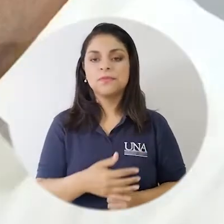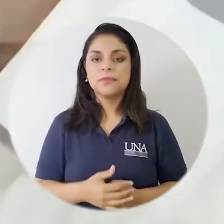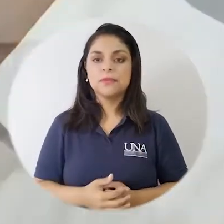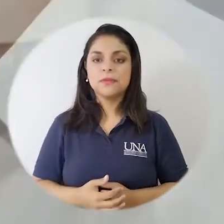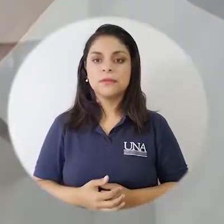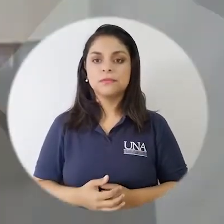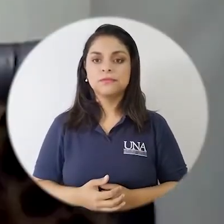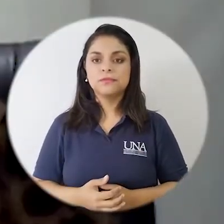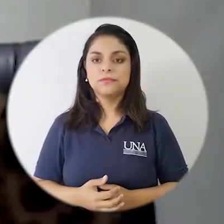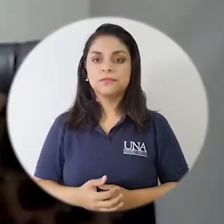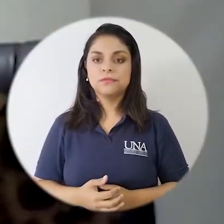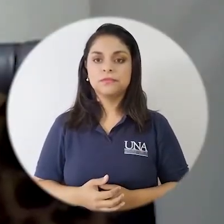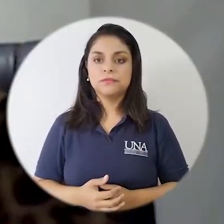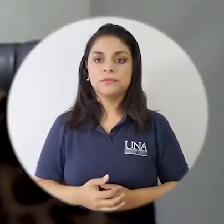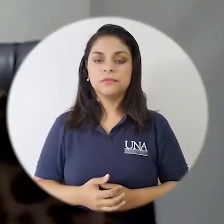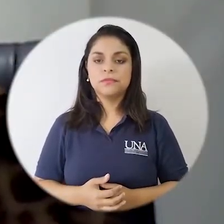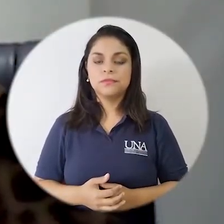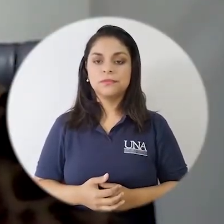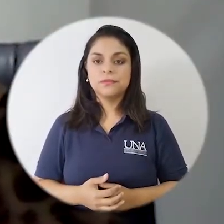o nada,